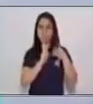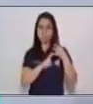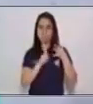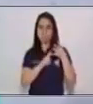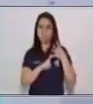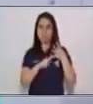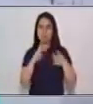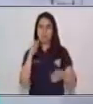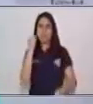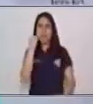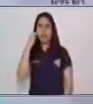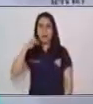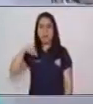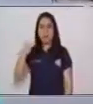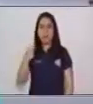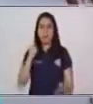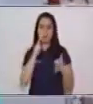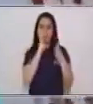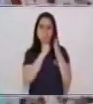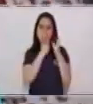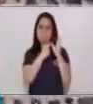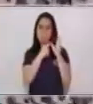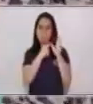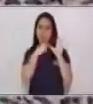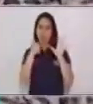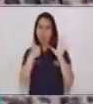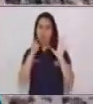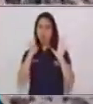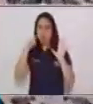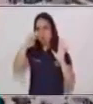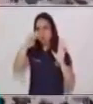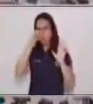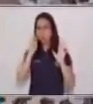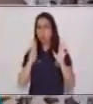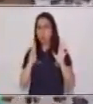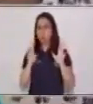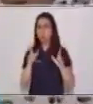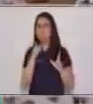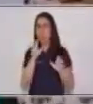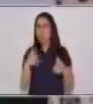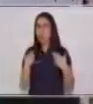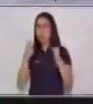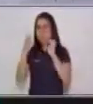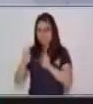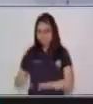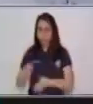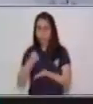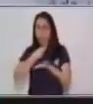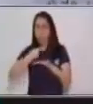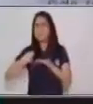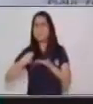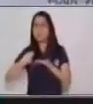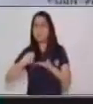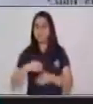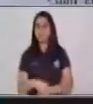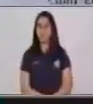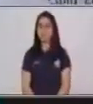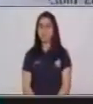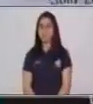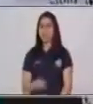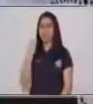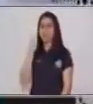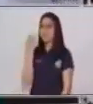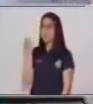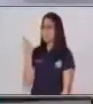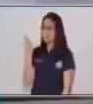quisieras buscar un poema, puedes buscarlo por título, ¿sí? Si tú quieres ver cómo se hace un poema, es por